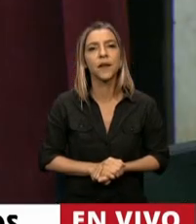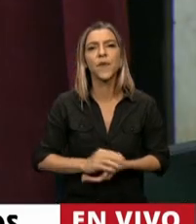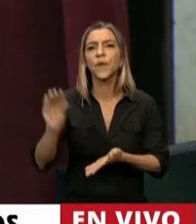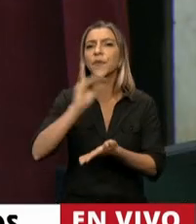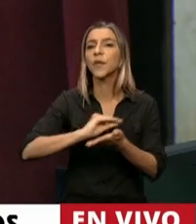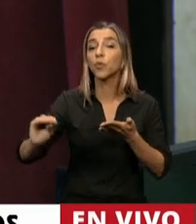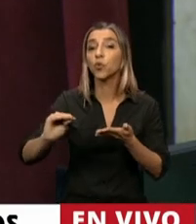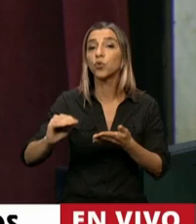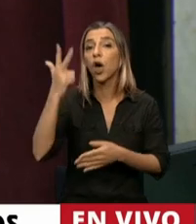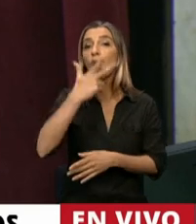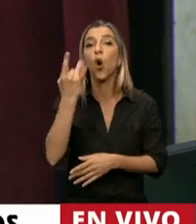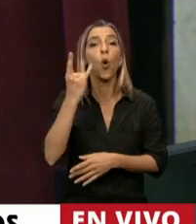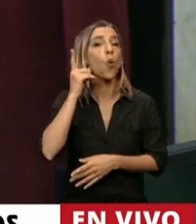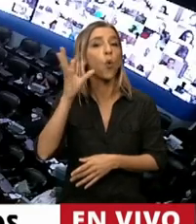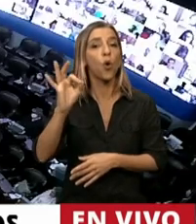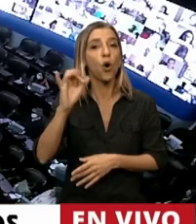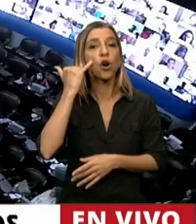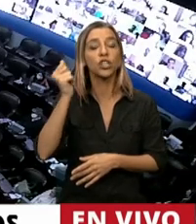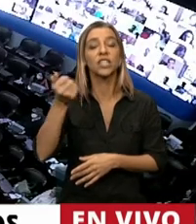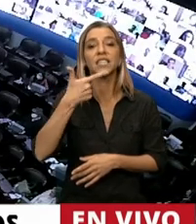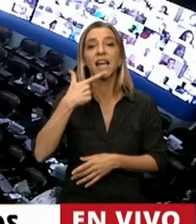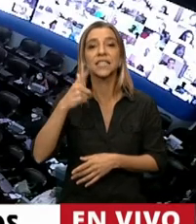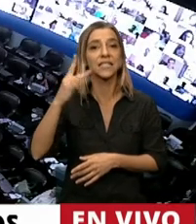Diputado Hugo Yasky.